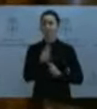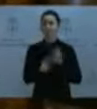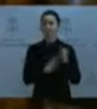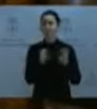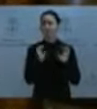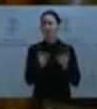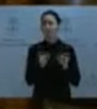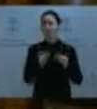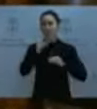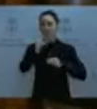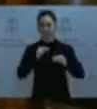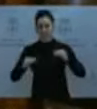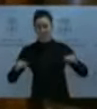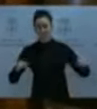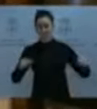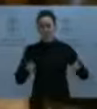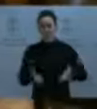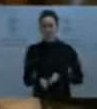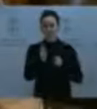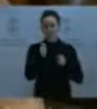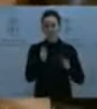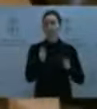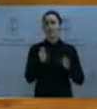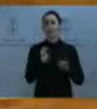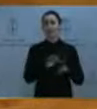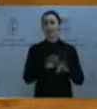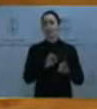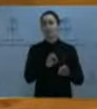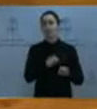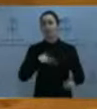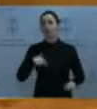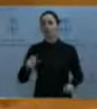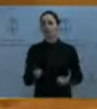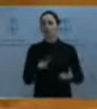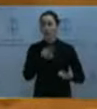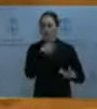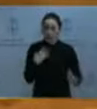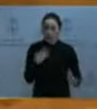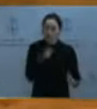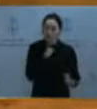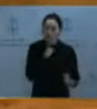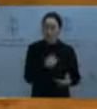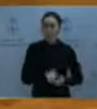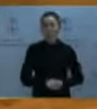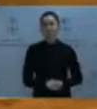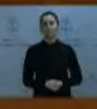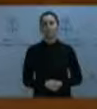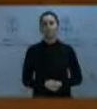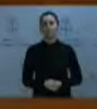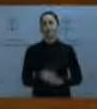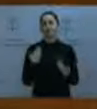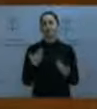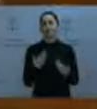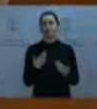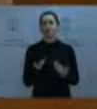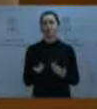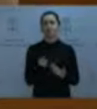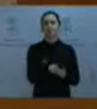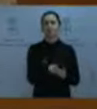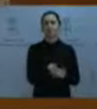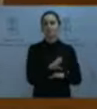comunidades del Cantábrico en las negociaciones que actualmente están en curso? Gracias. De nuevo, señora consejera. Sí, muchas gracias, señor